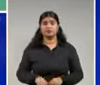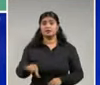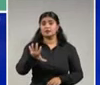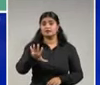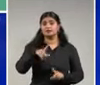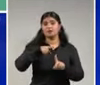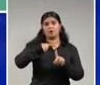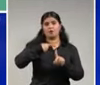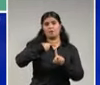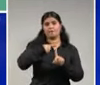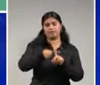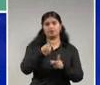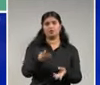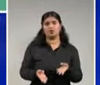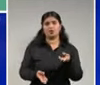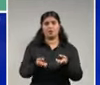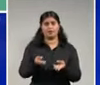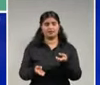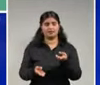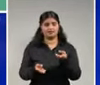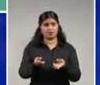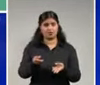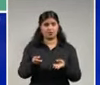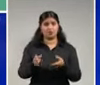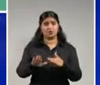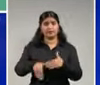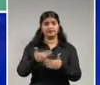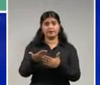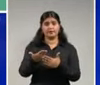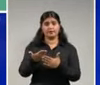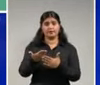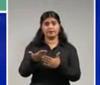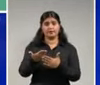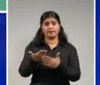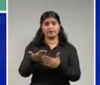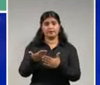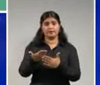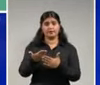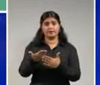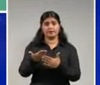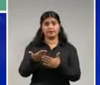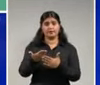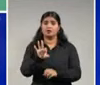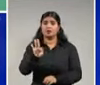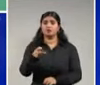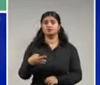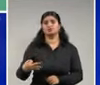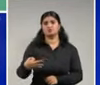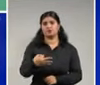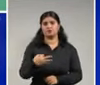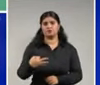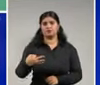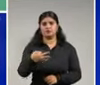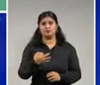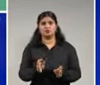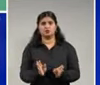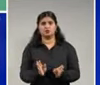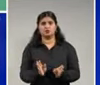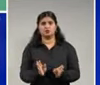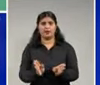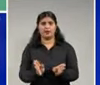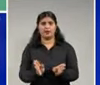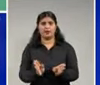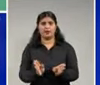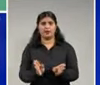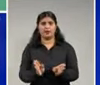con la jornada precedente y con una transmisión en 8 de sus 15 municipios. San Miguel del Padrón reportó 2 casos,